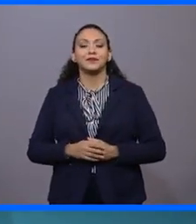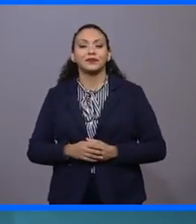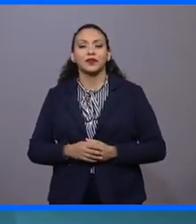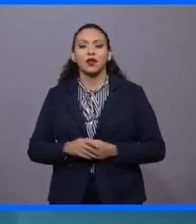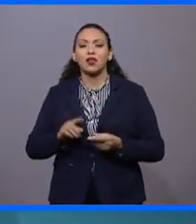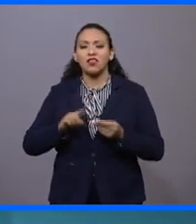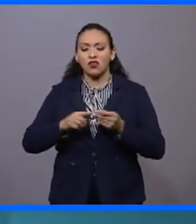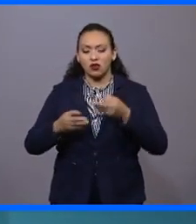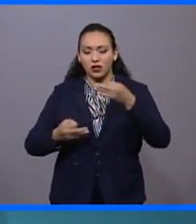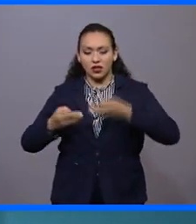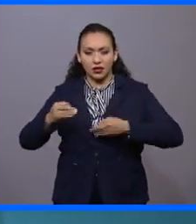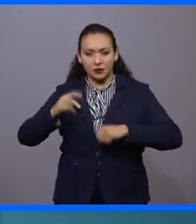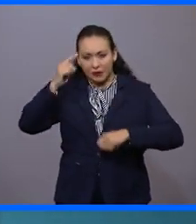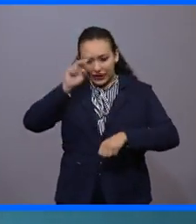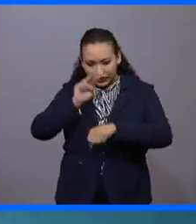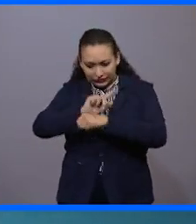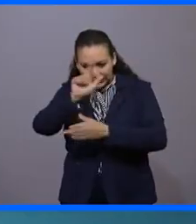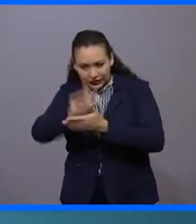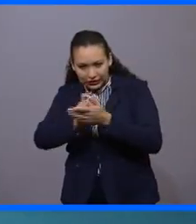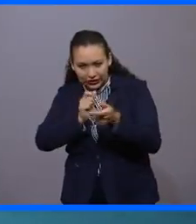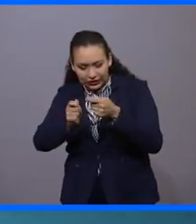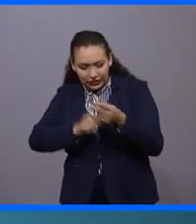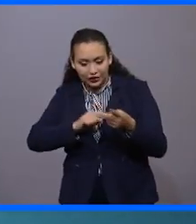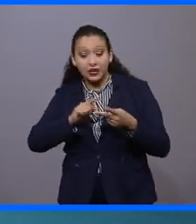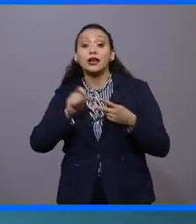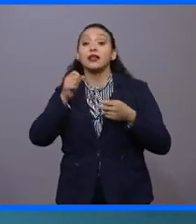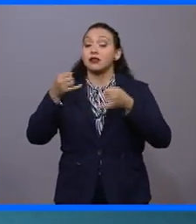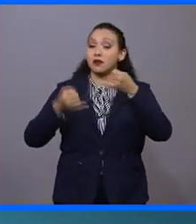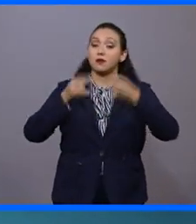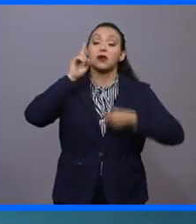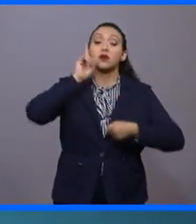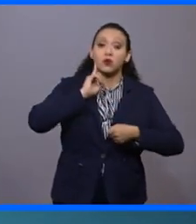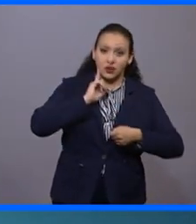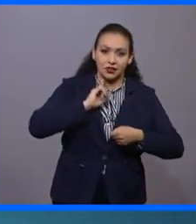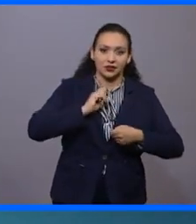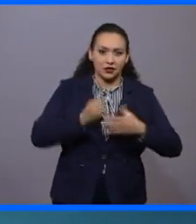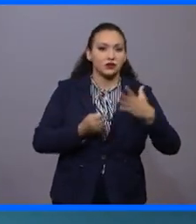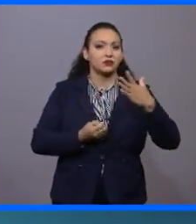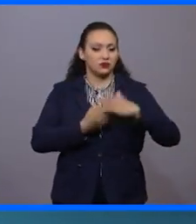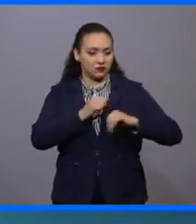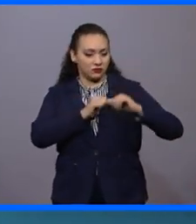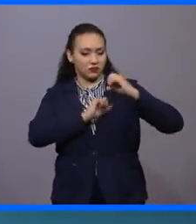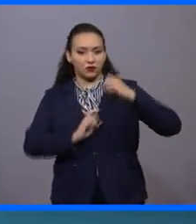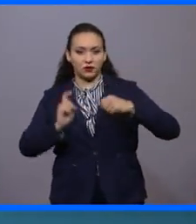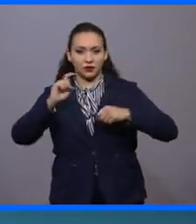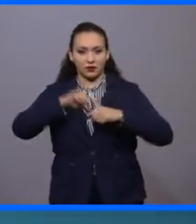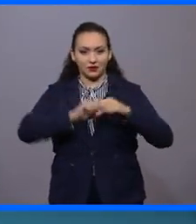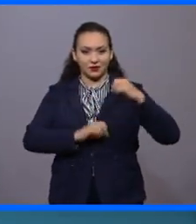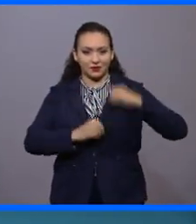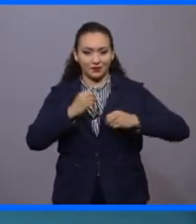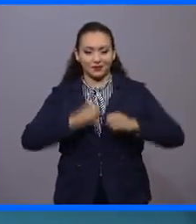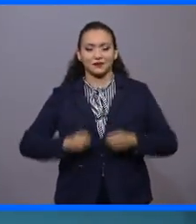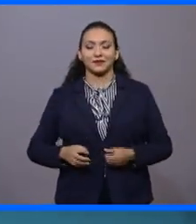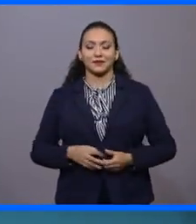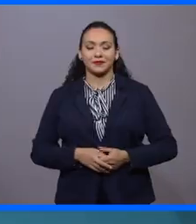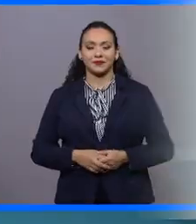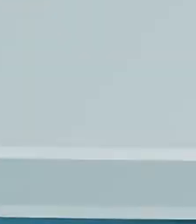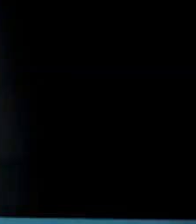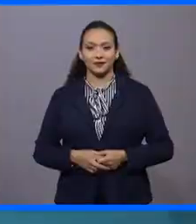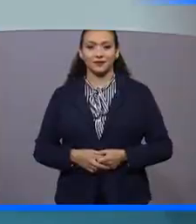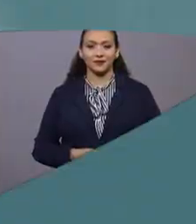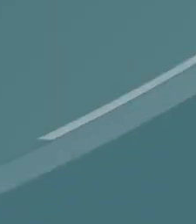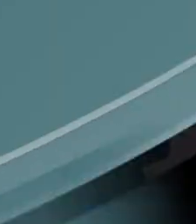del Tribunal de Disciplina Judicial, así como a juezas y jueces que integran el nuevo Poder Judicial del Estado.